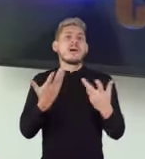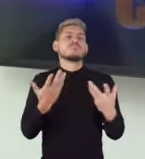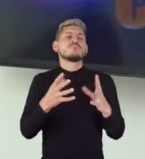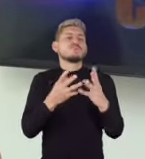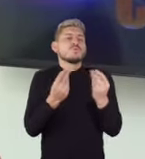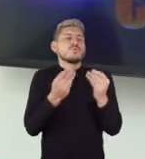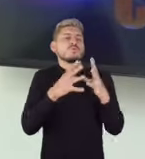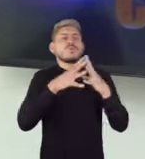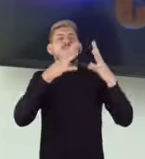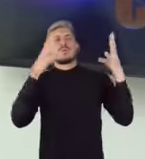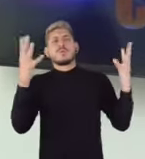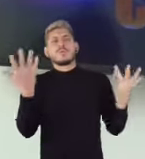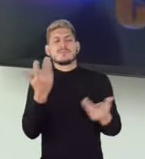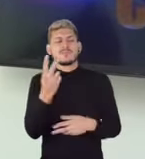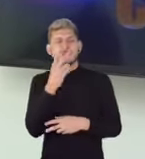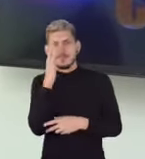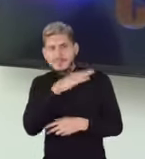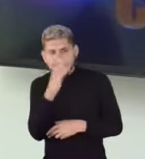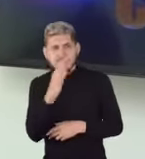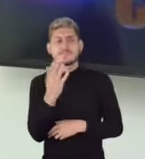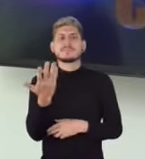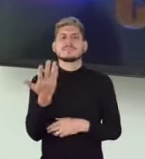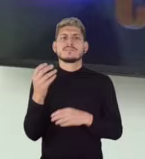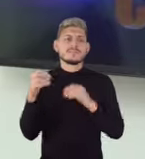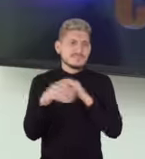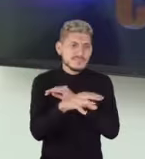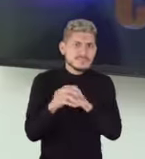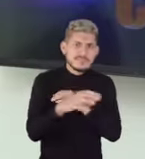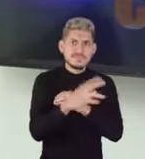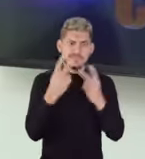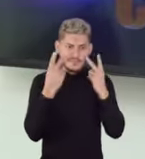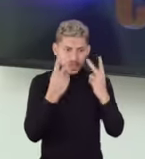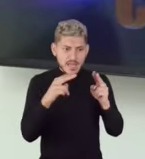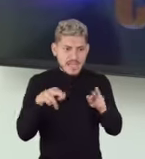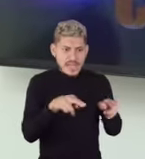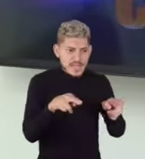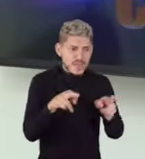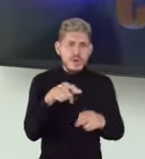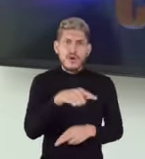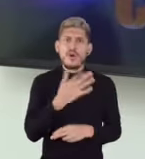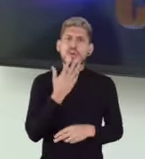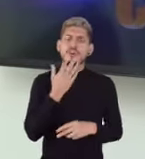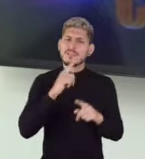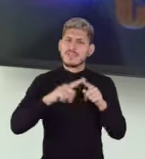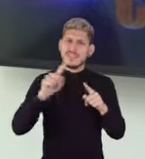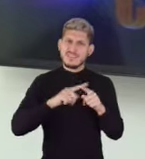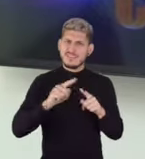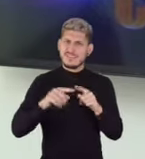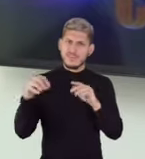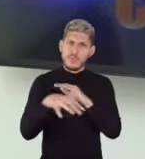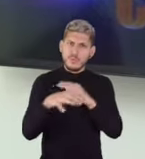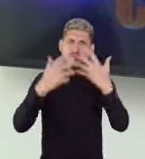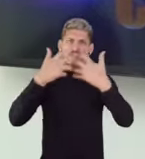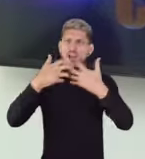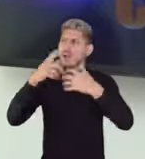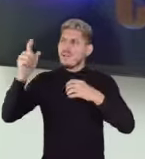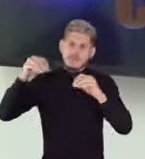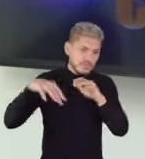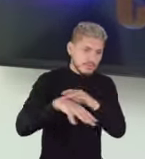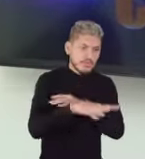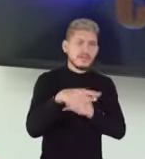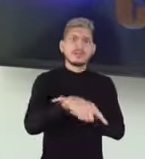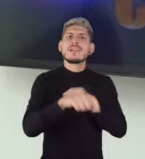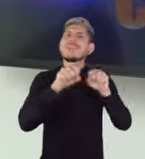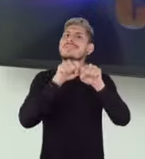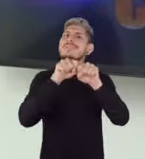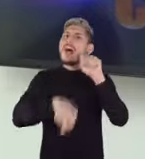Tenemos de diferentes quebradas colores de descargas rojas, azul, amarilla, plomas, de todos los colores tenemos. Aparte del daño a la vida digna,